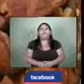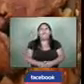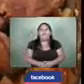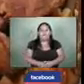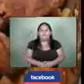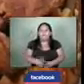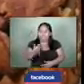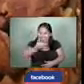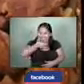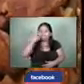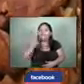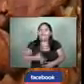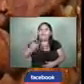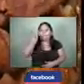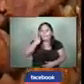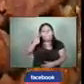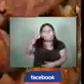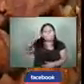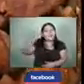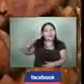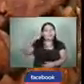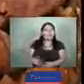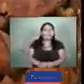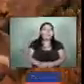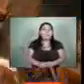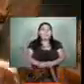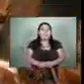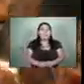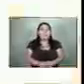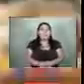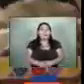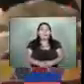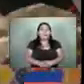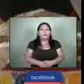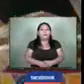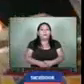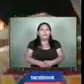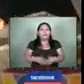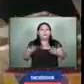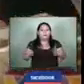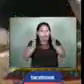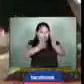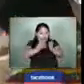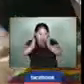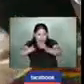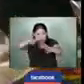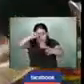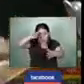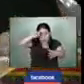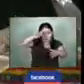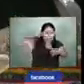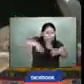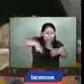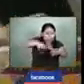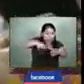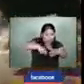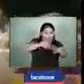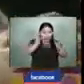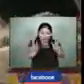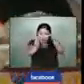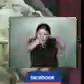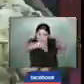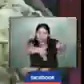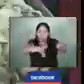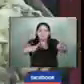En serio, mire qué cosas, por Dios. Es parte de los ingredientes. Mientras tanto, lo principal,